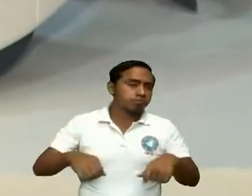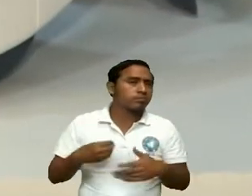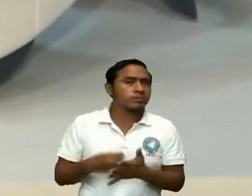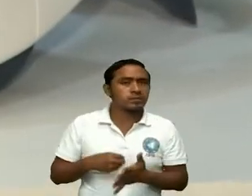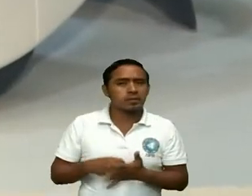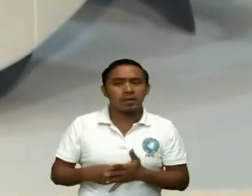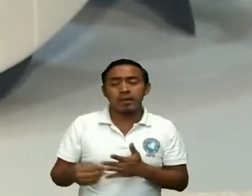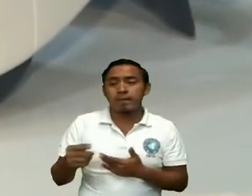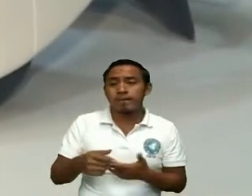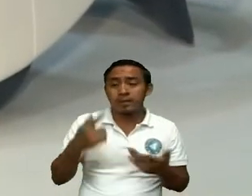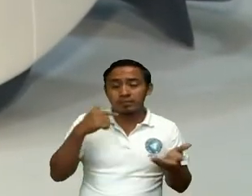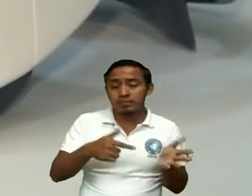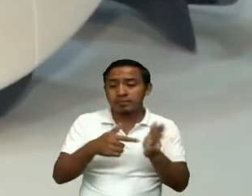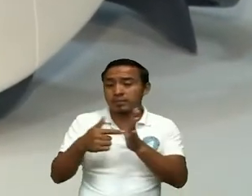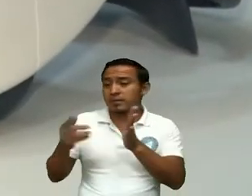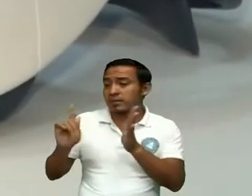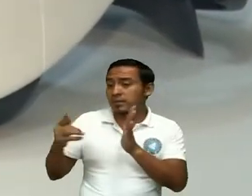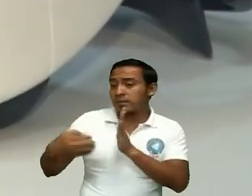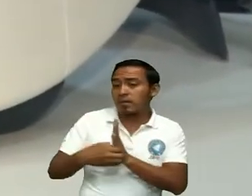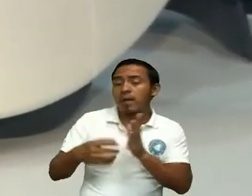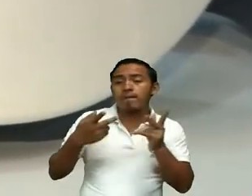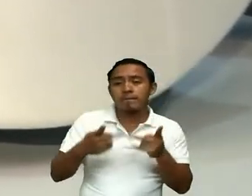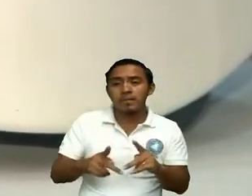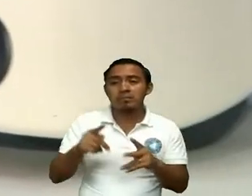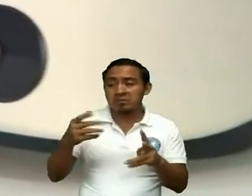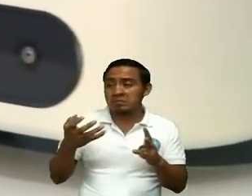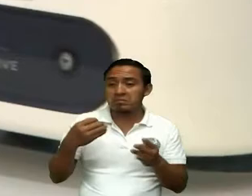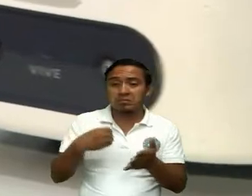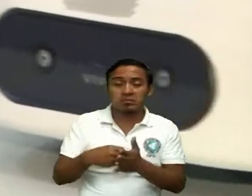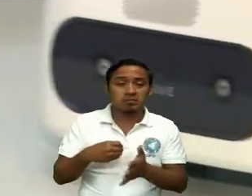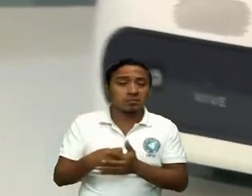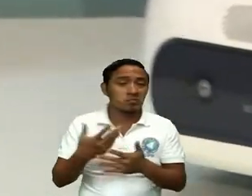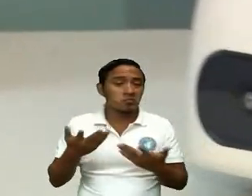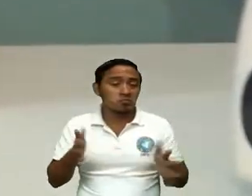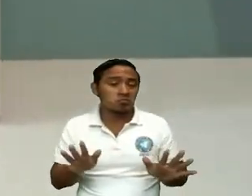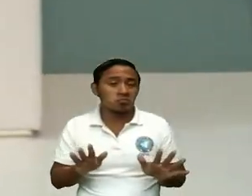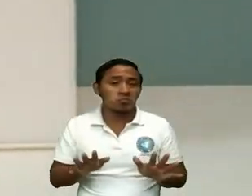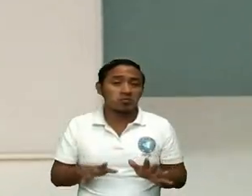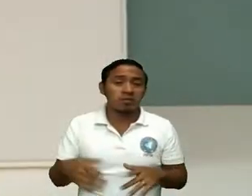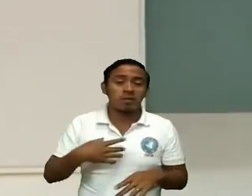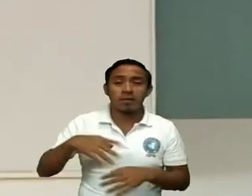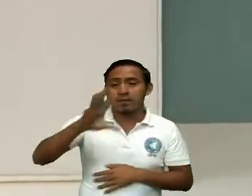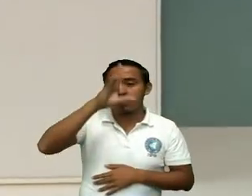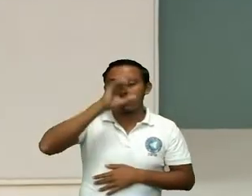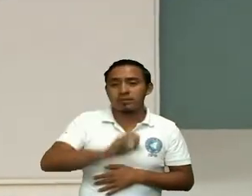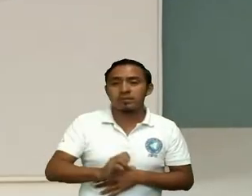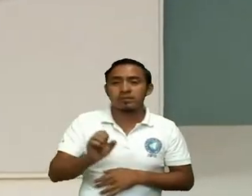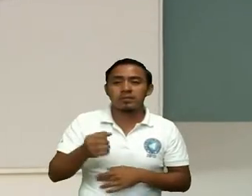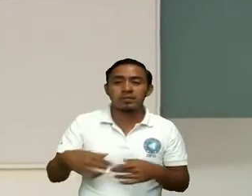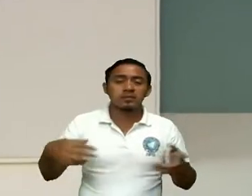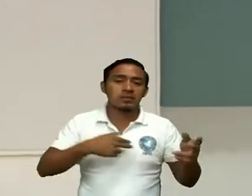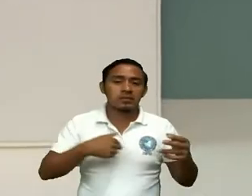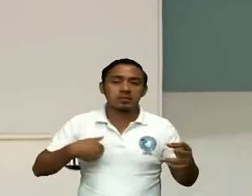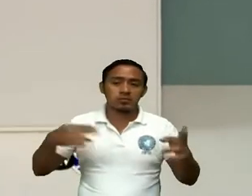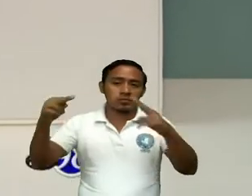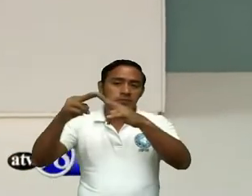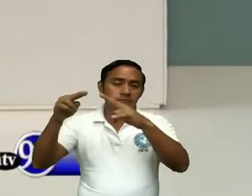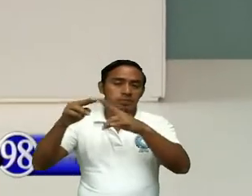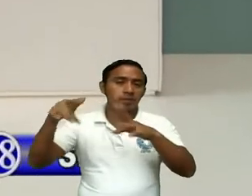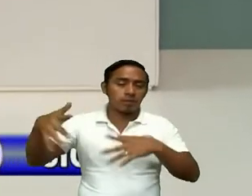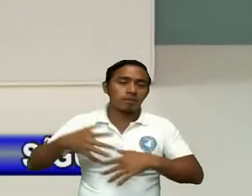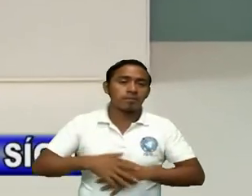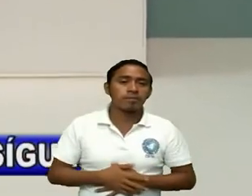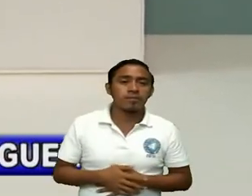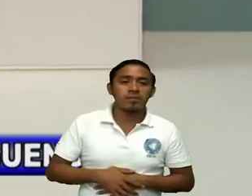es muestra de tecnología nada más, pero si alguien las quisiera adquirir, simplemente a través de la embajada para contactarlo al proveedor.